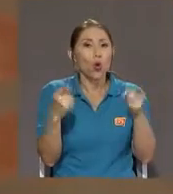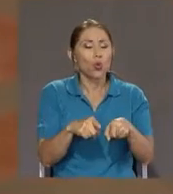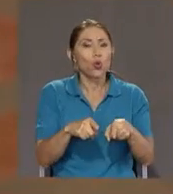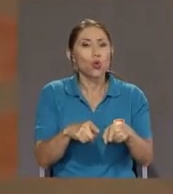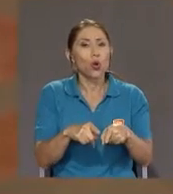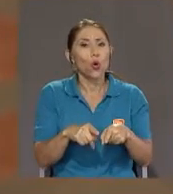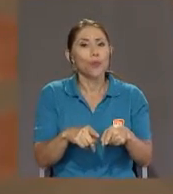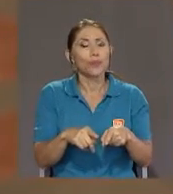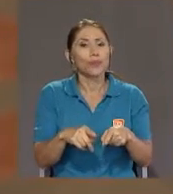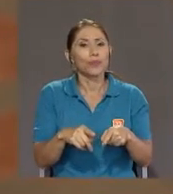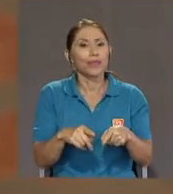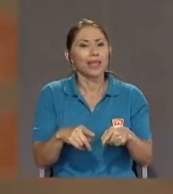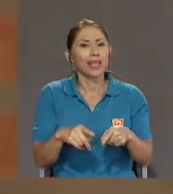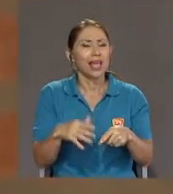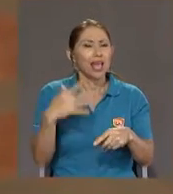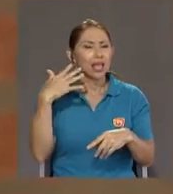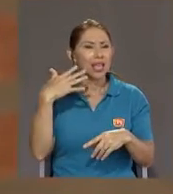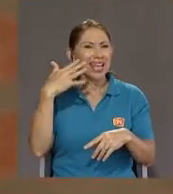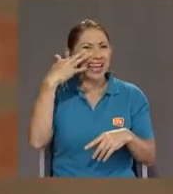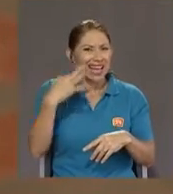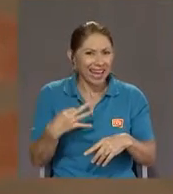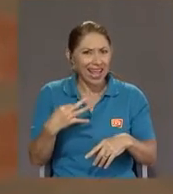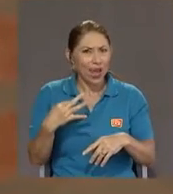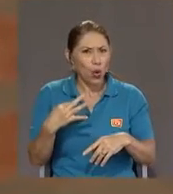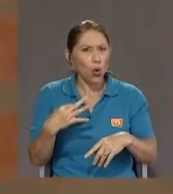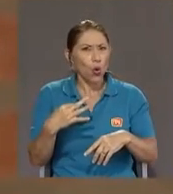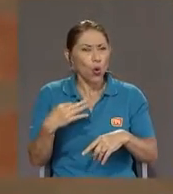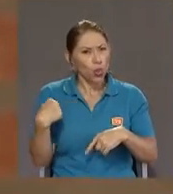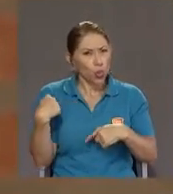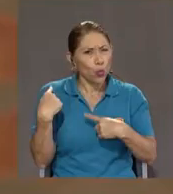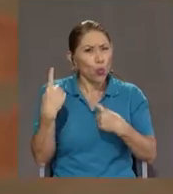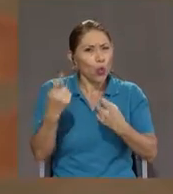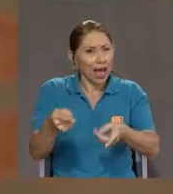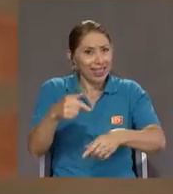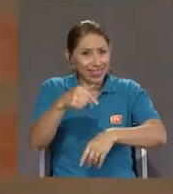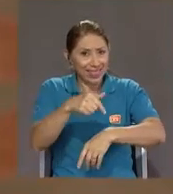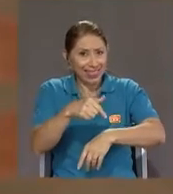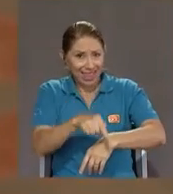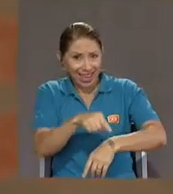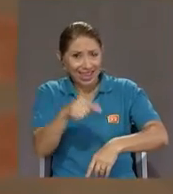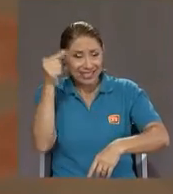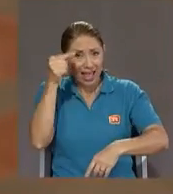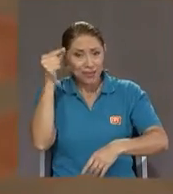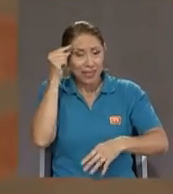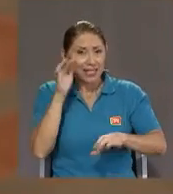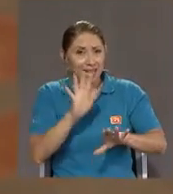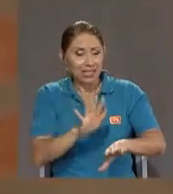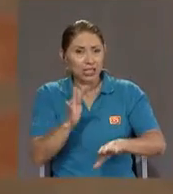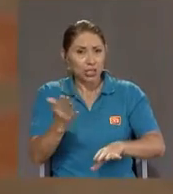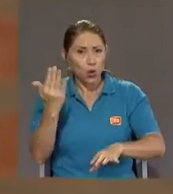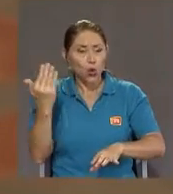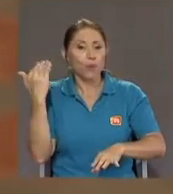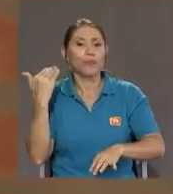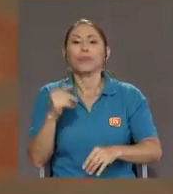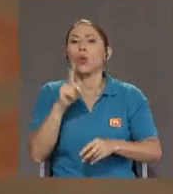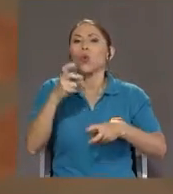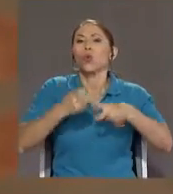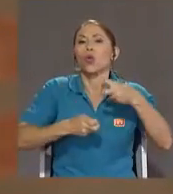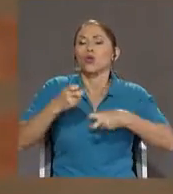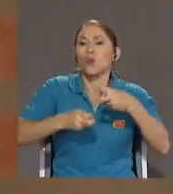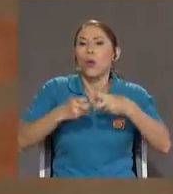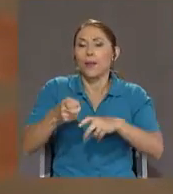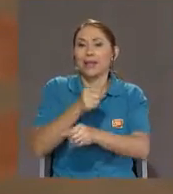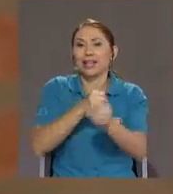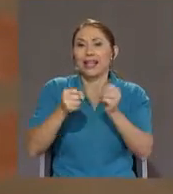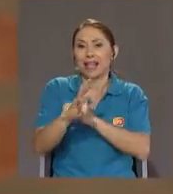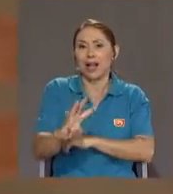durante, creo, esa administración. Y uno de los problemas de la sala cuarta